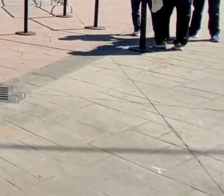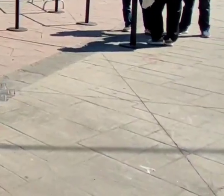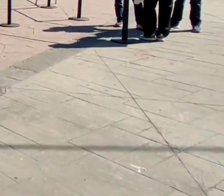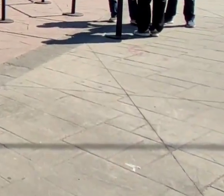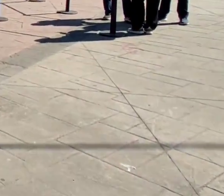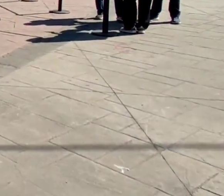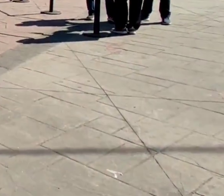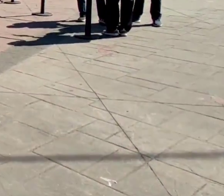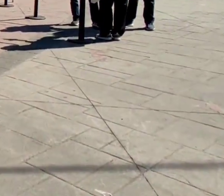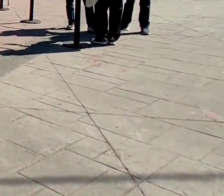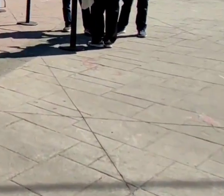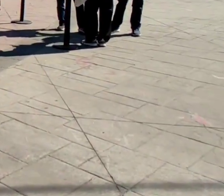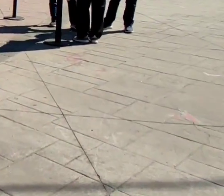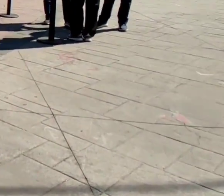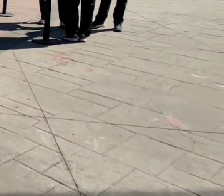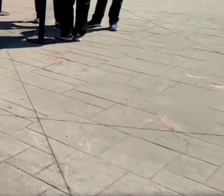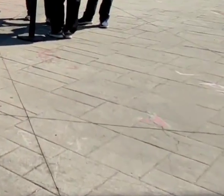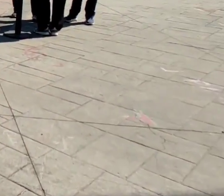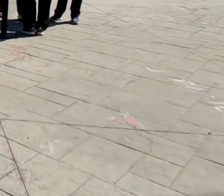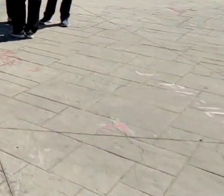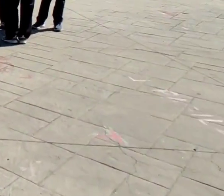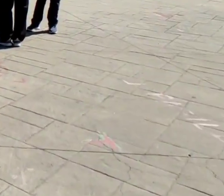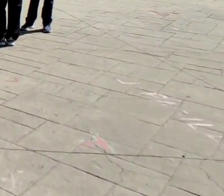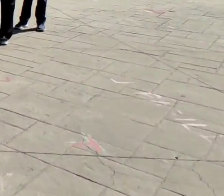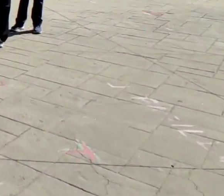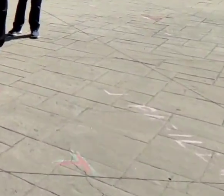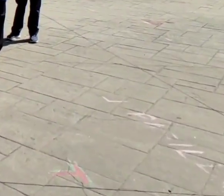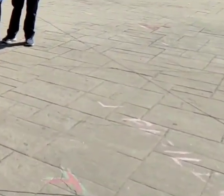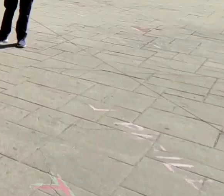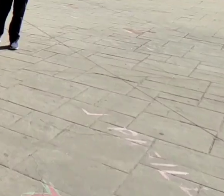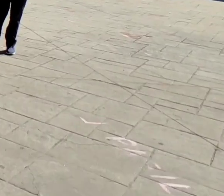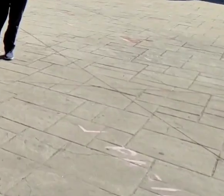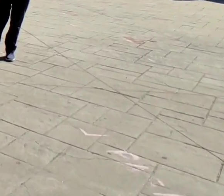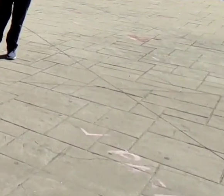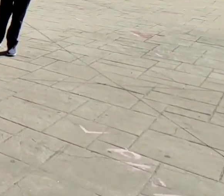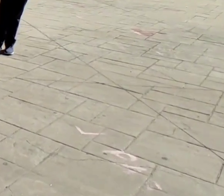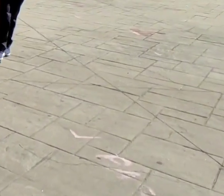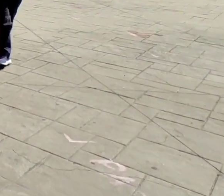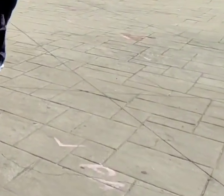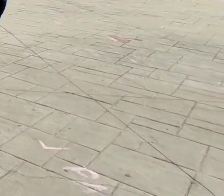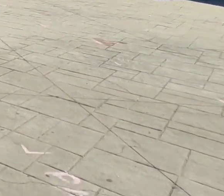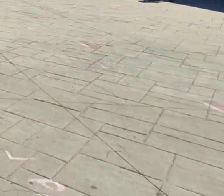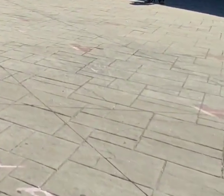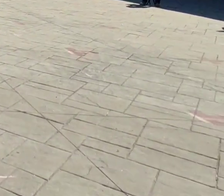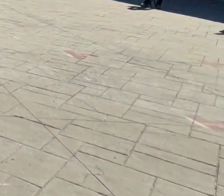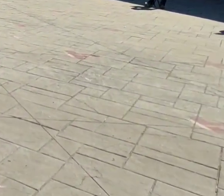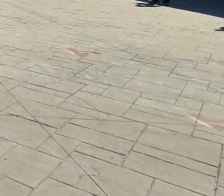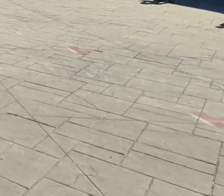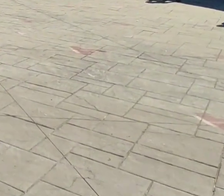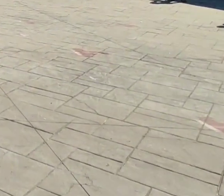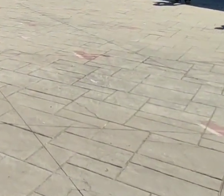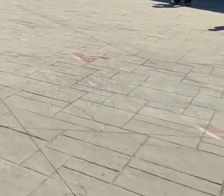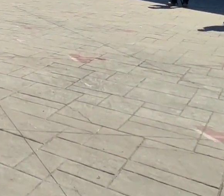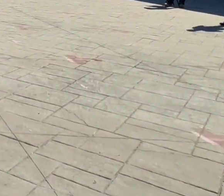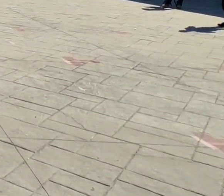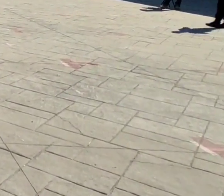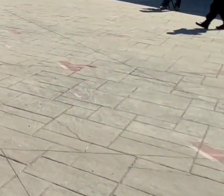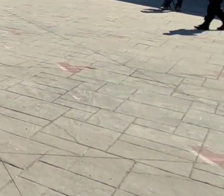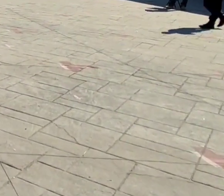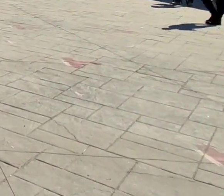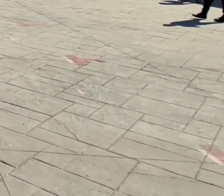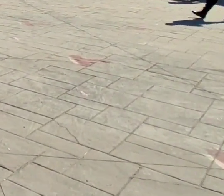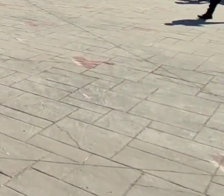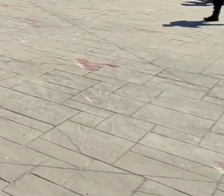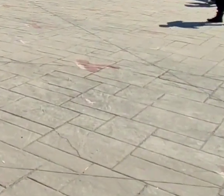Si usted no sabe cuál es el link, yo lo invito a que lo cheque aquí abajito en la cajita de los comentarios, en la cajita